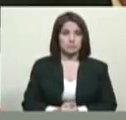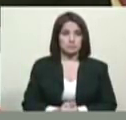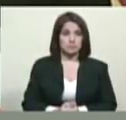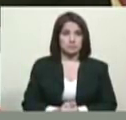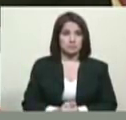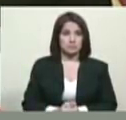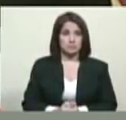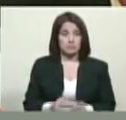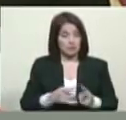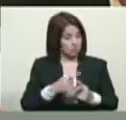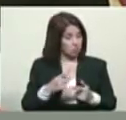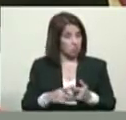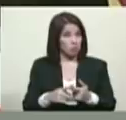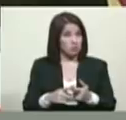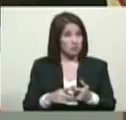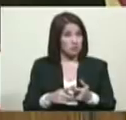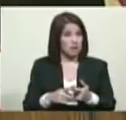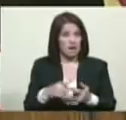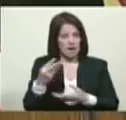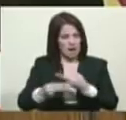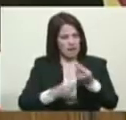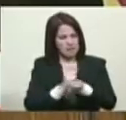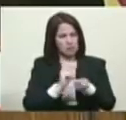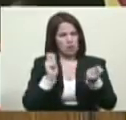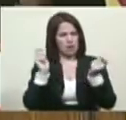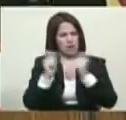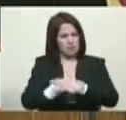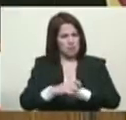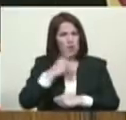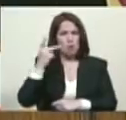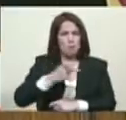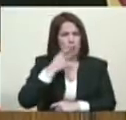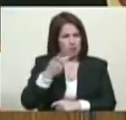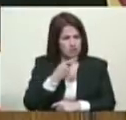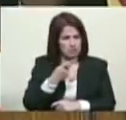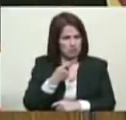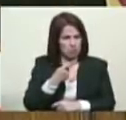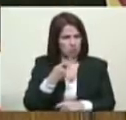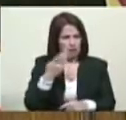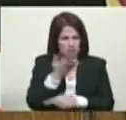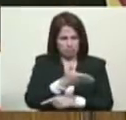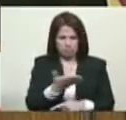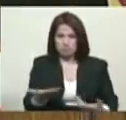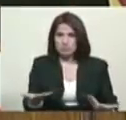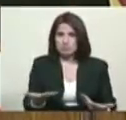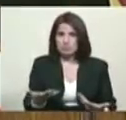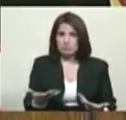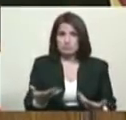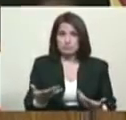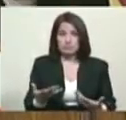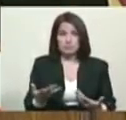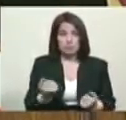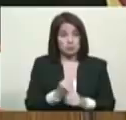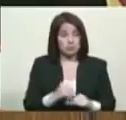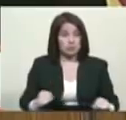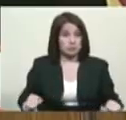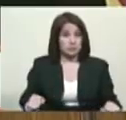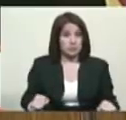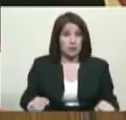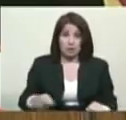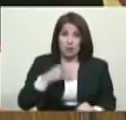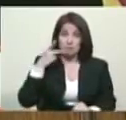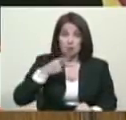plantear transformaciones era un delito. Y otra vez nos decía desde la zona del trópico de Cochabamba, la política